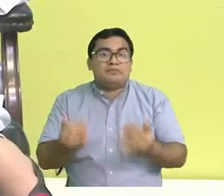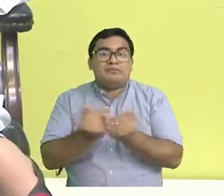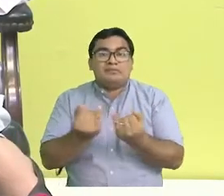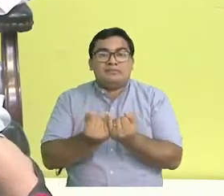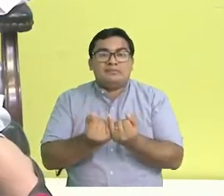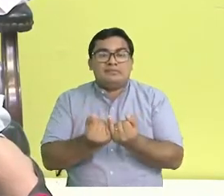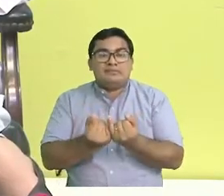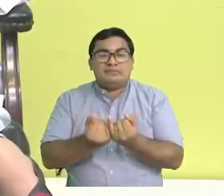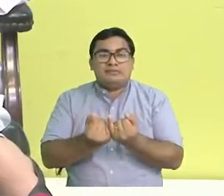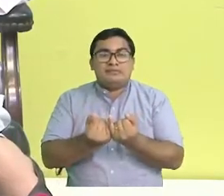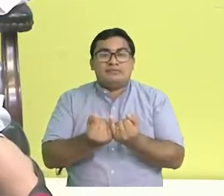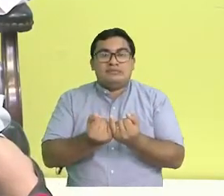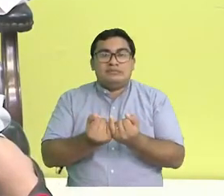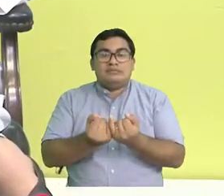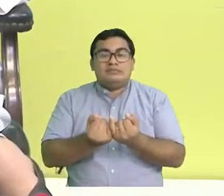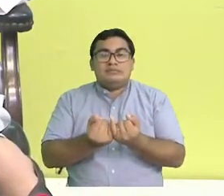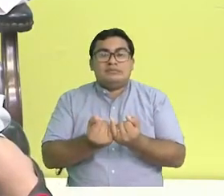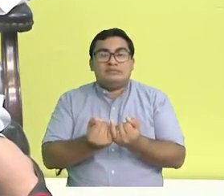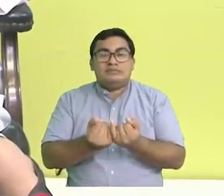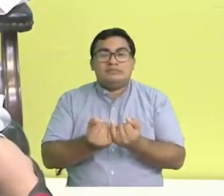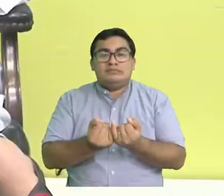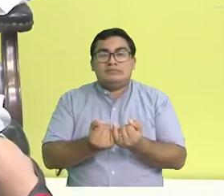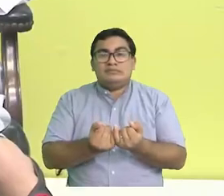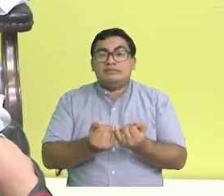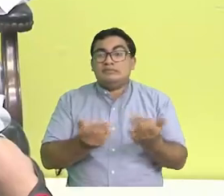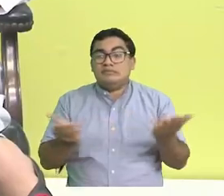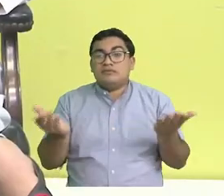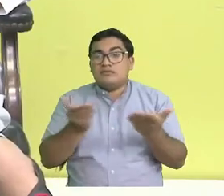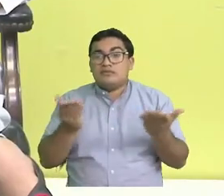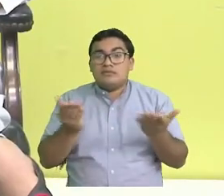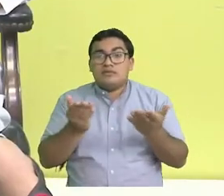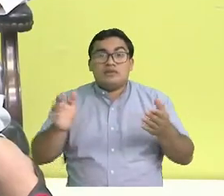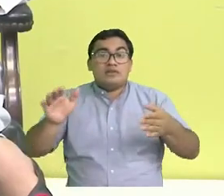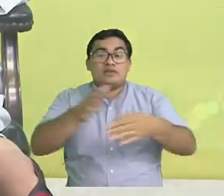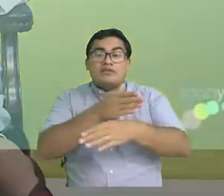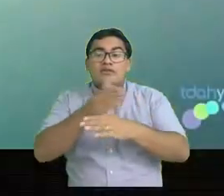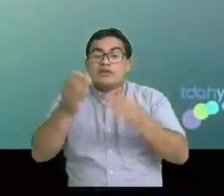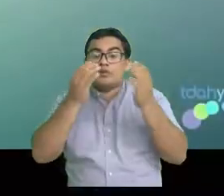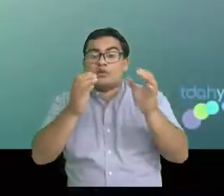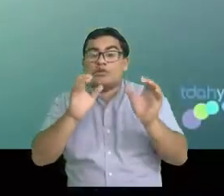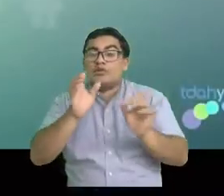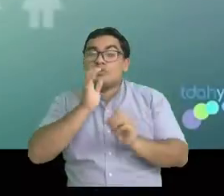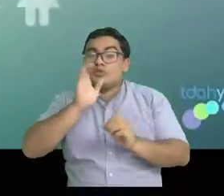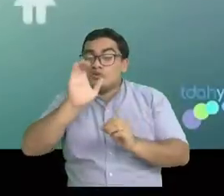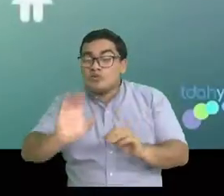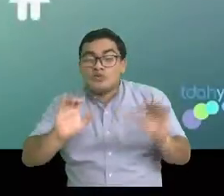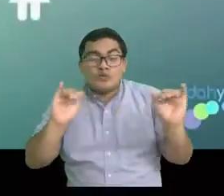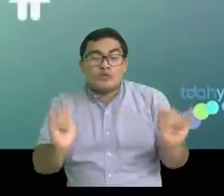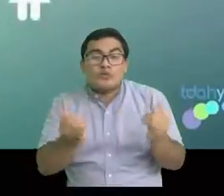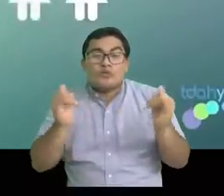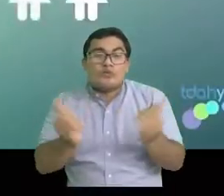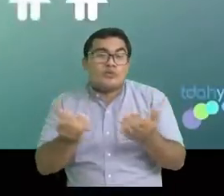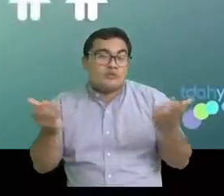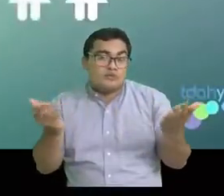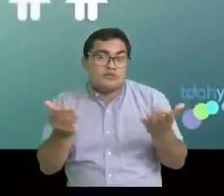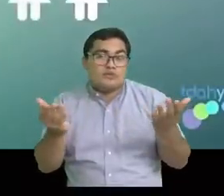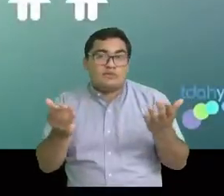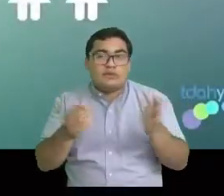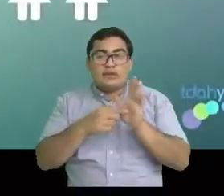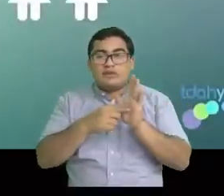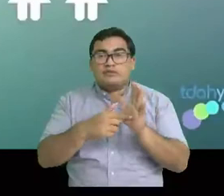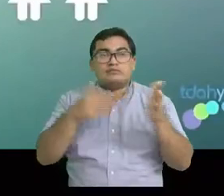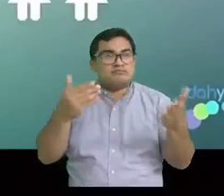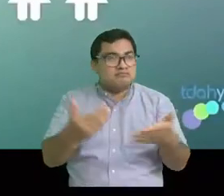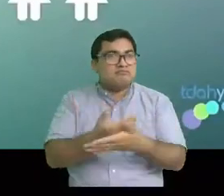también inclusive influye mucho el tipo de cosas con lo que los niños juegan o se desarrollan. Nosotros estamos en una era donde los